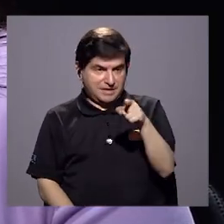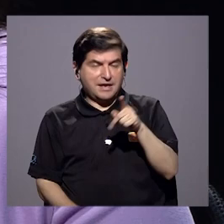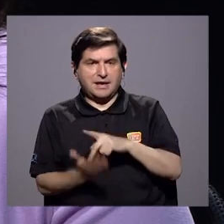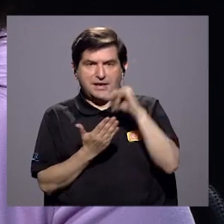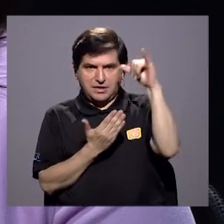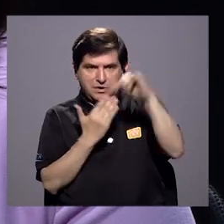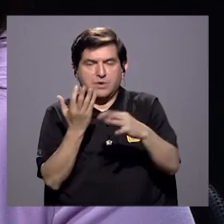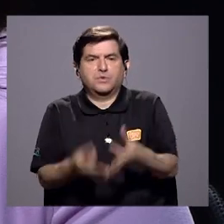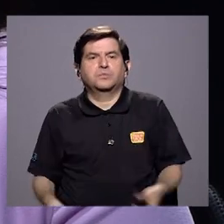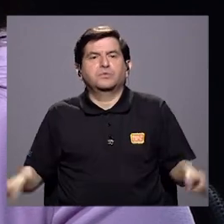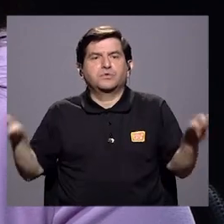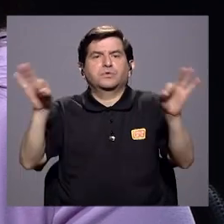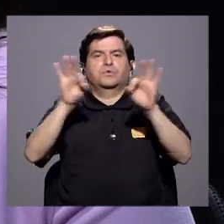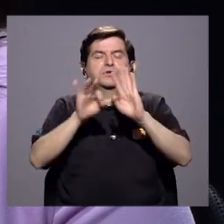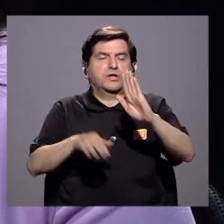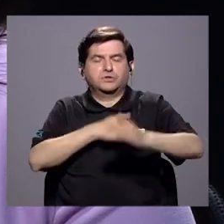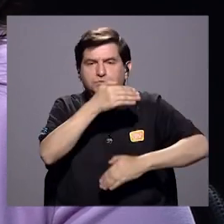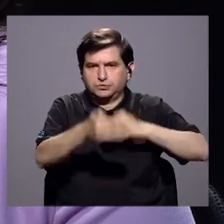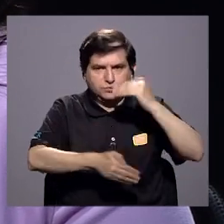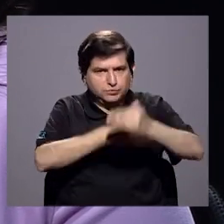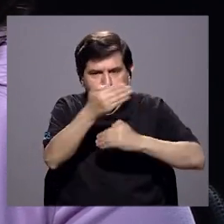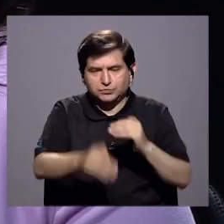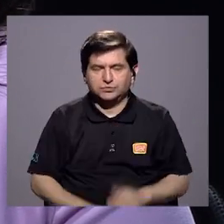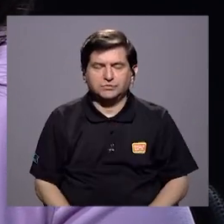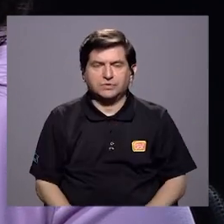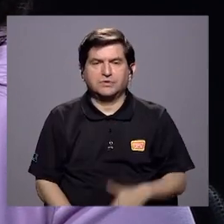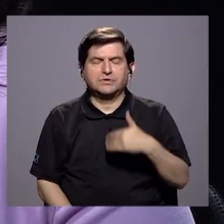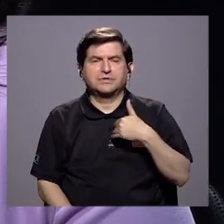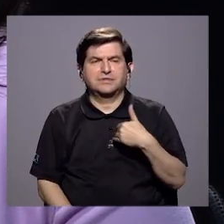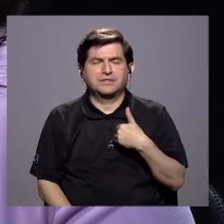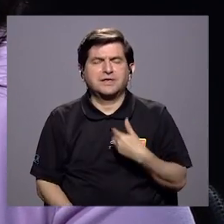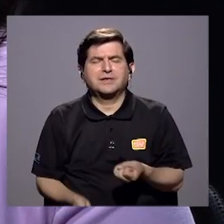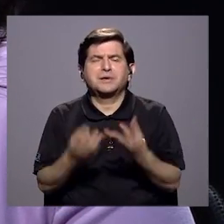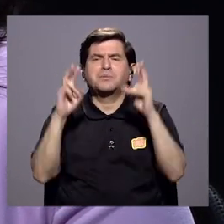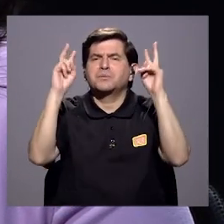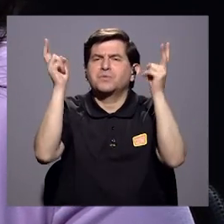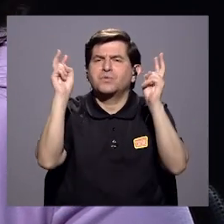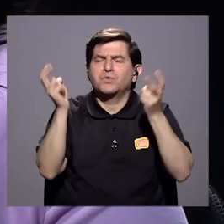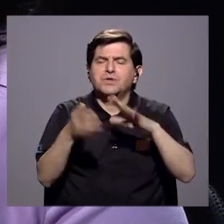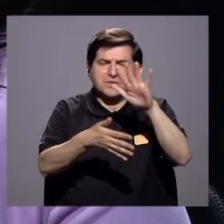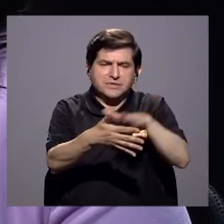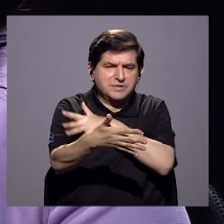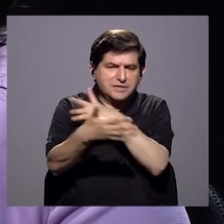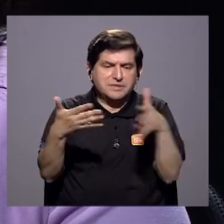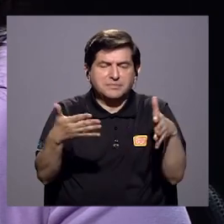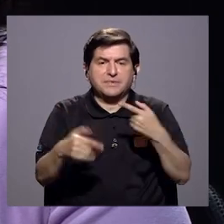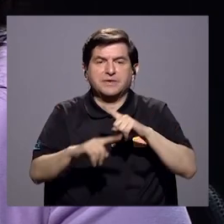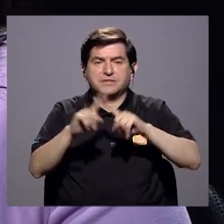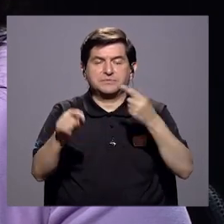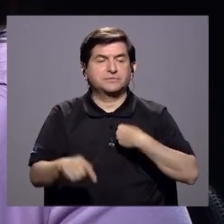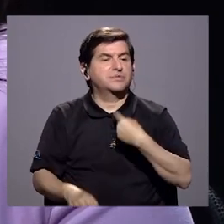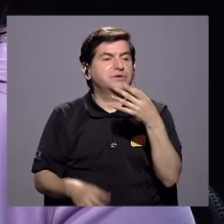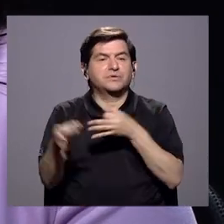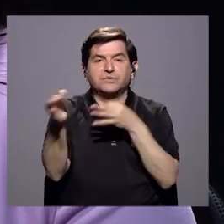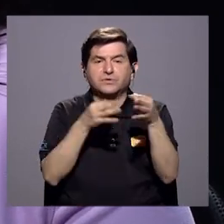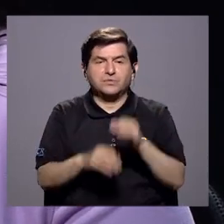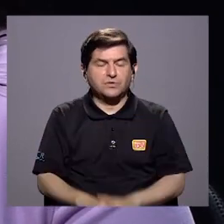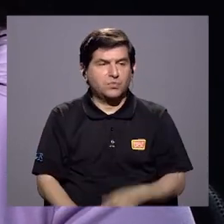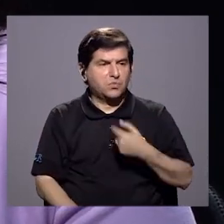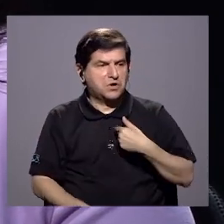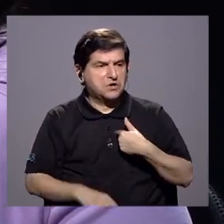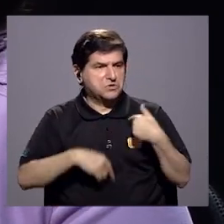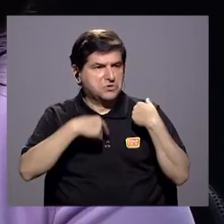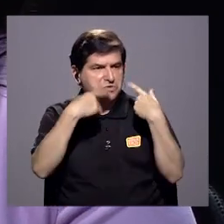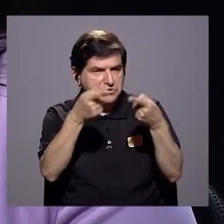proyecto importante de su gestión. Obviamente tiene una cantidad de temas en agenda, pero yo he de decir que cada vez que le he tocado la